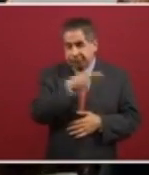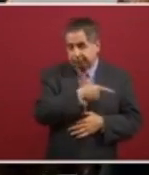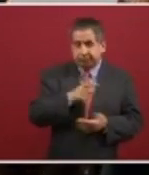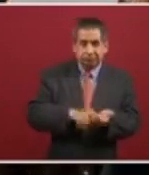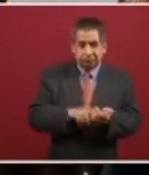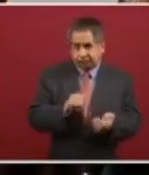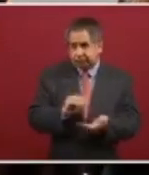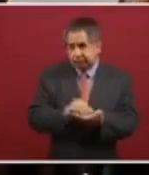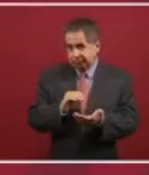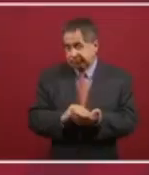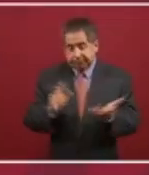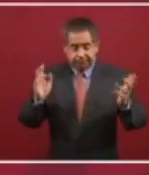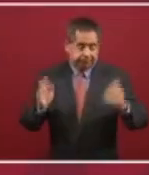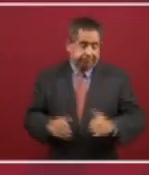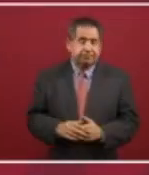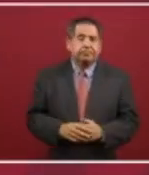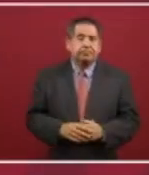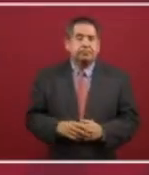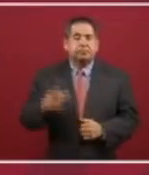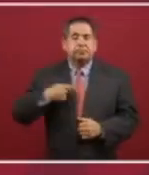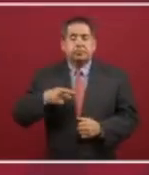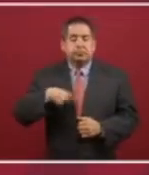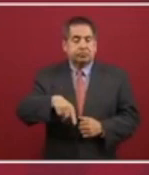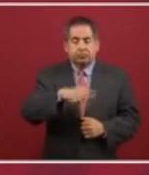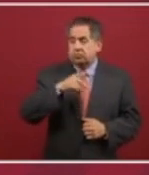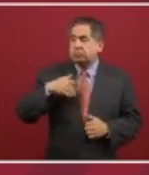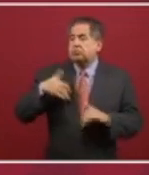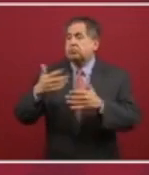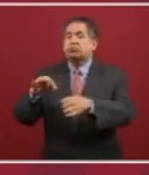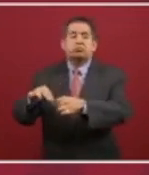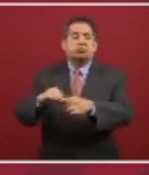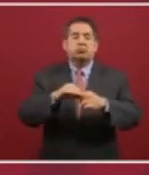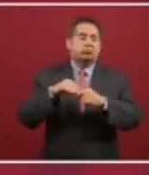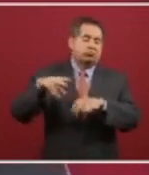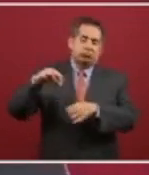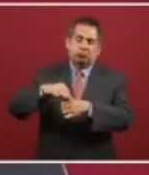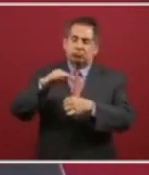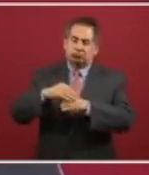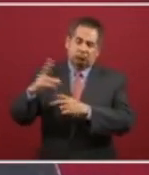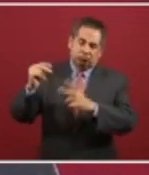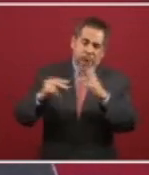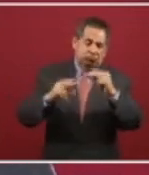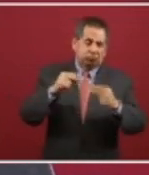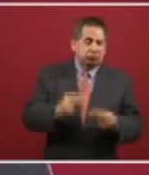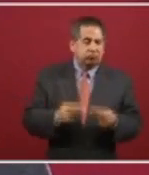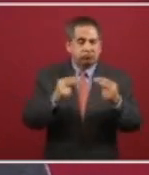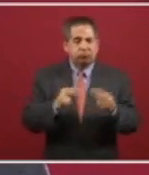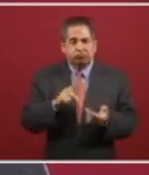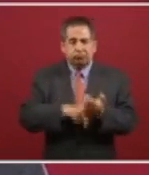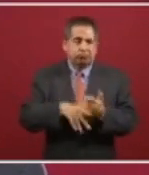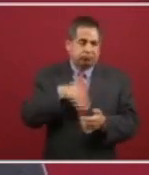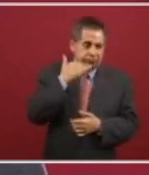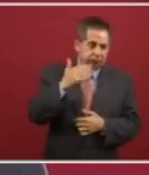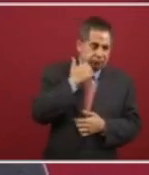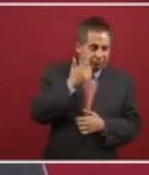porque la gente dijo no al negocio, a la